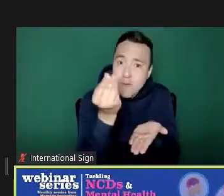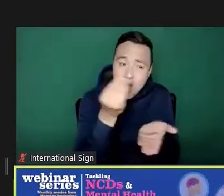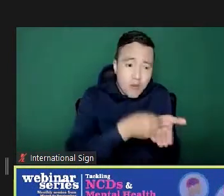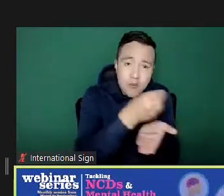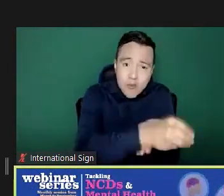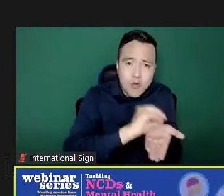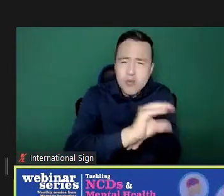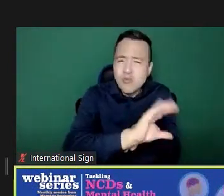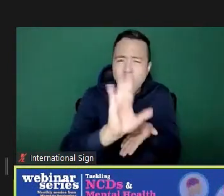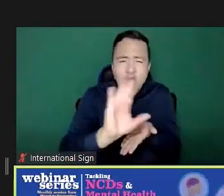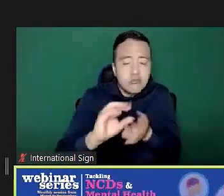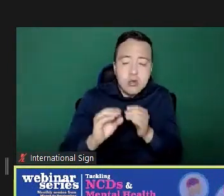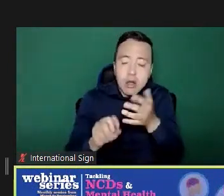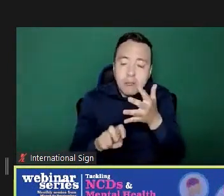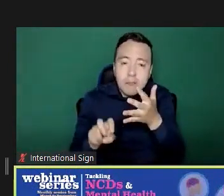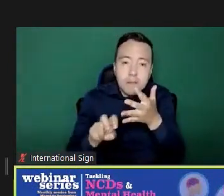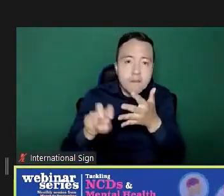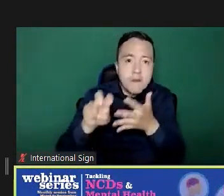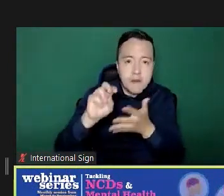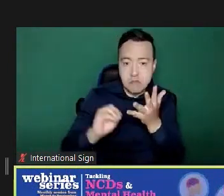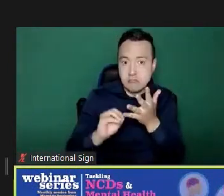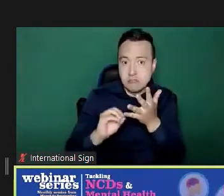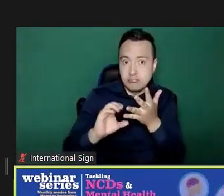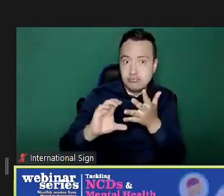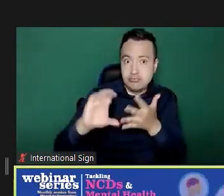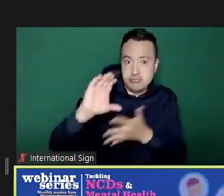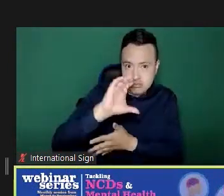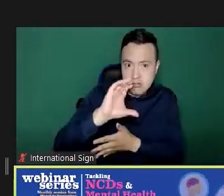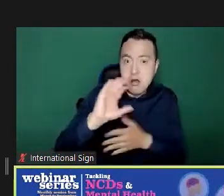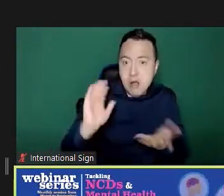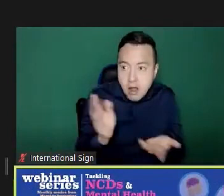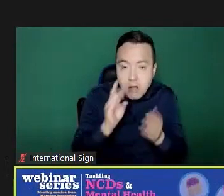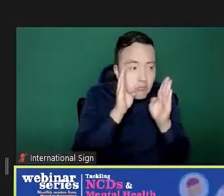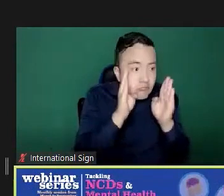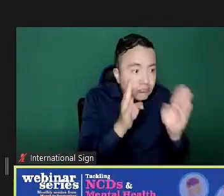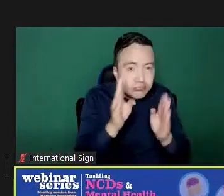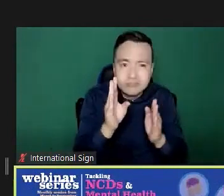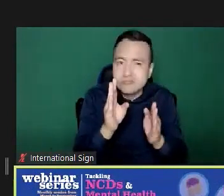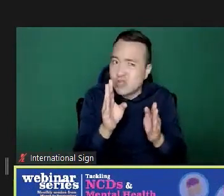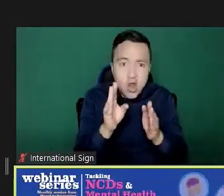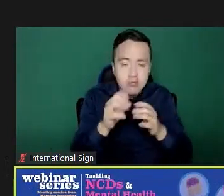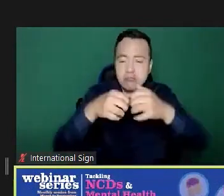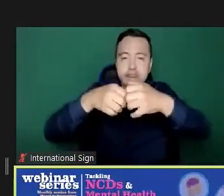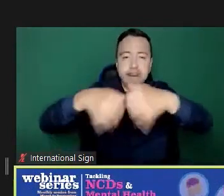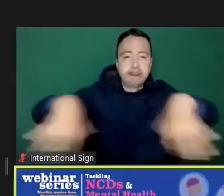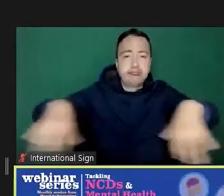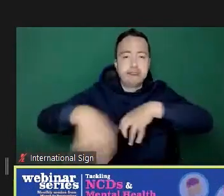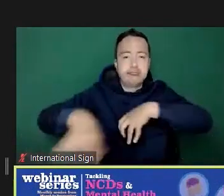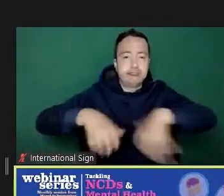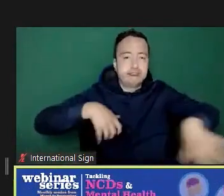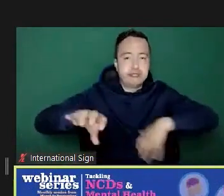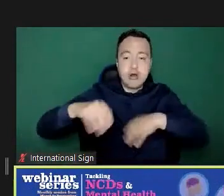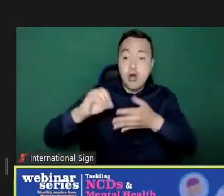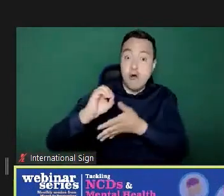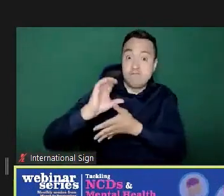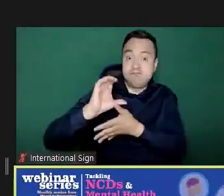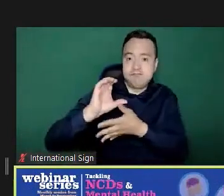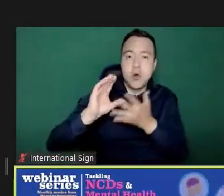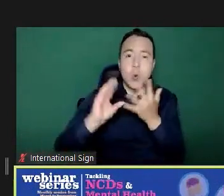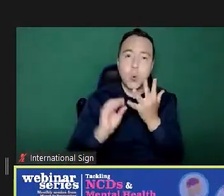vertical y aumenta la segmentación de los sistemas sanitarios. También sabemos